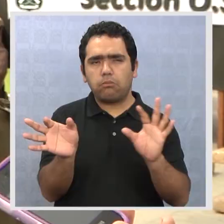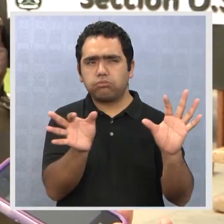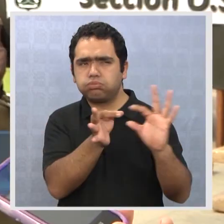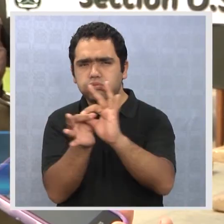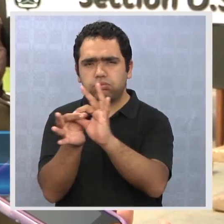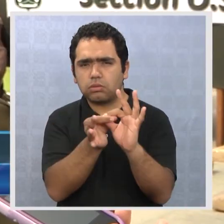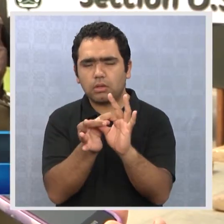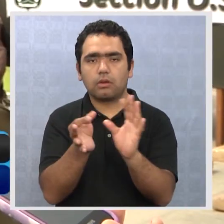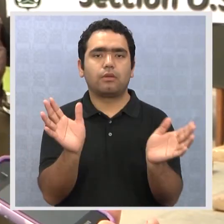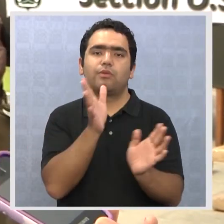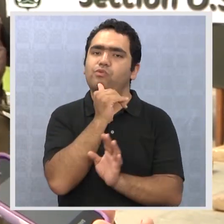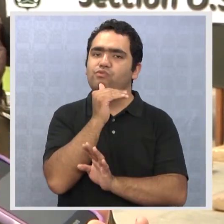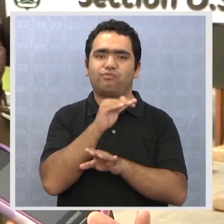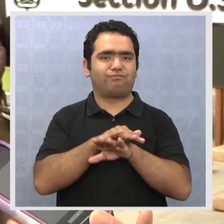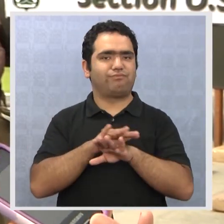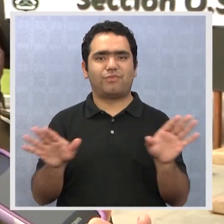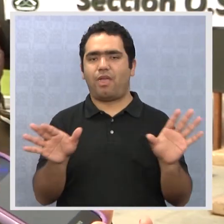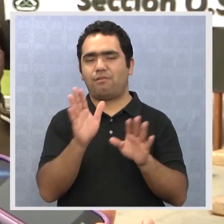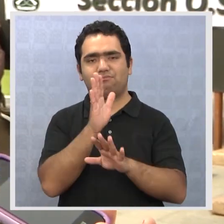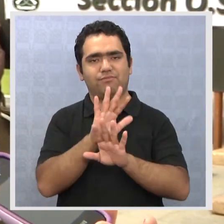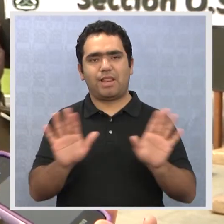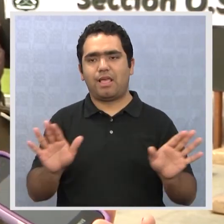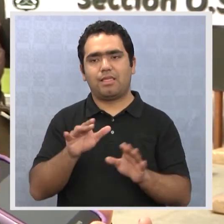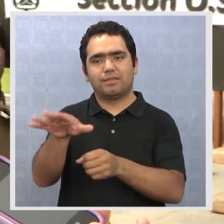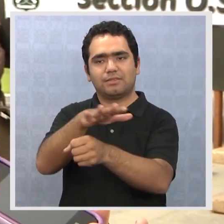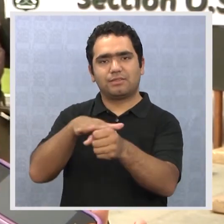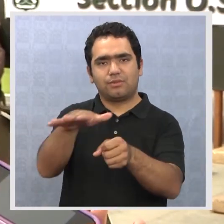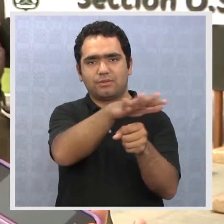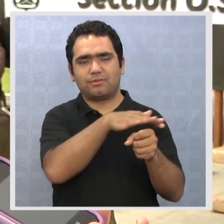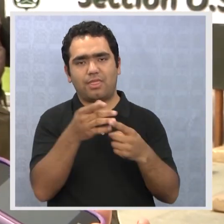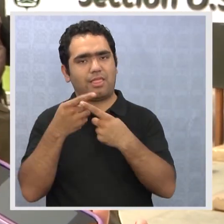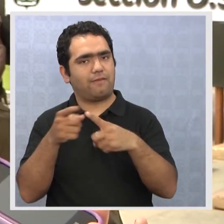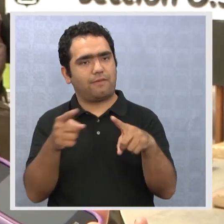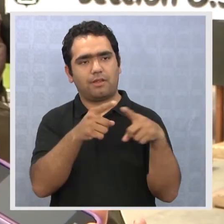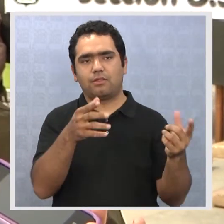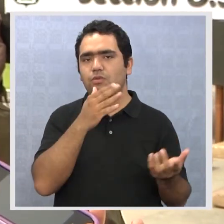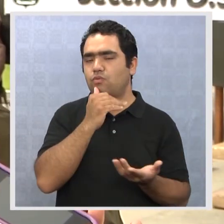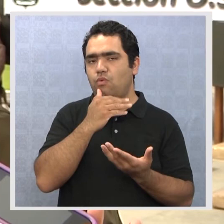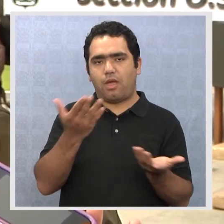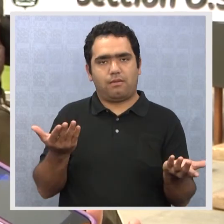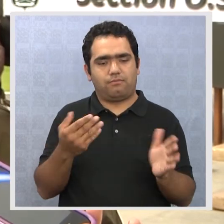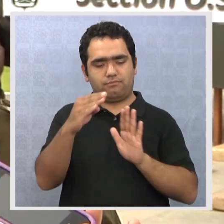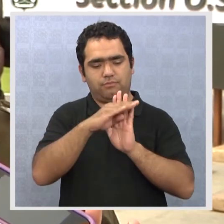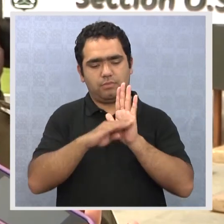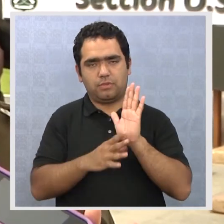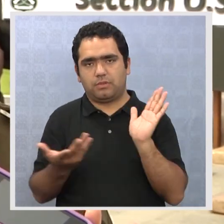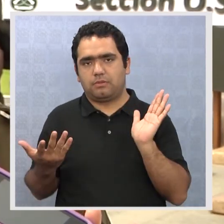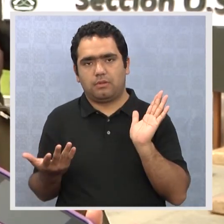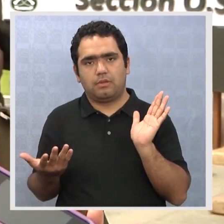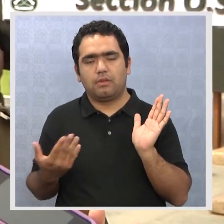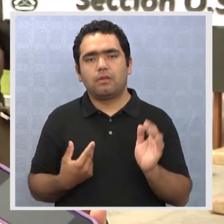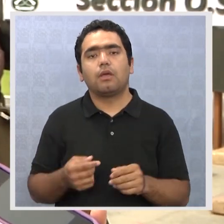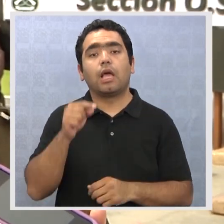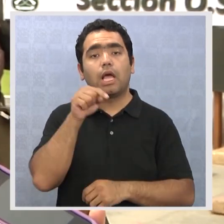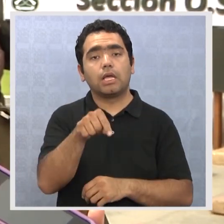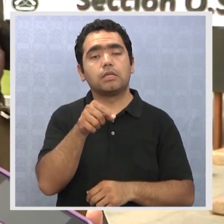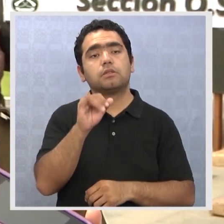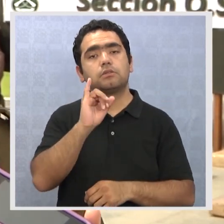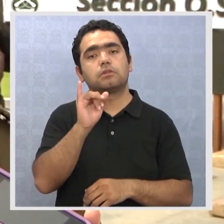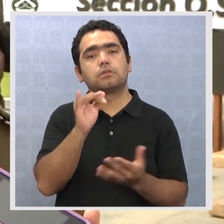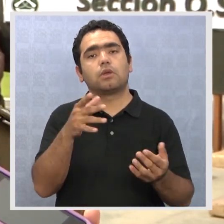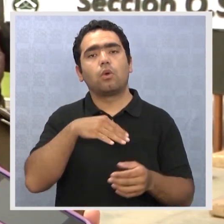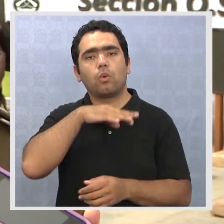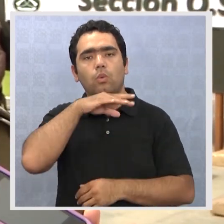vincular ese tipo de derecho no los tenemos hablando los manejamos sí obviamente